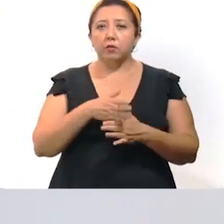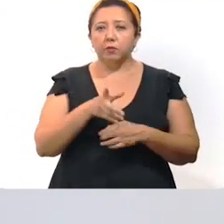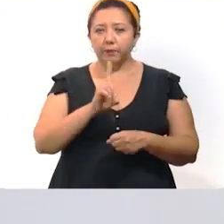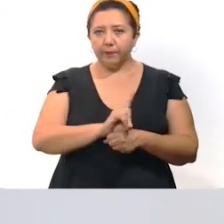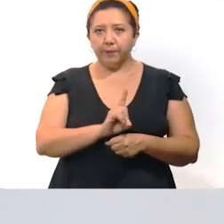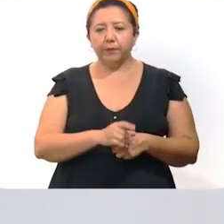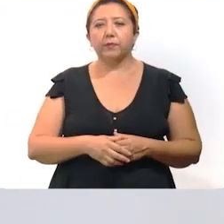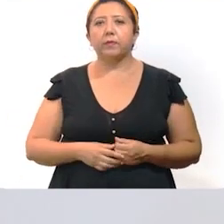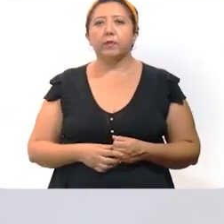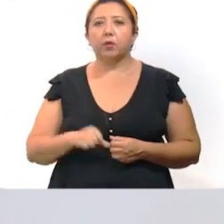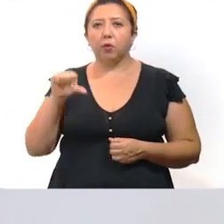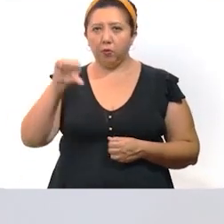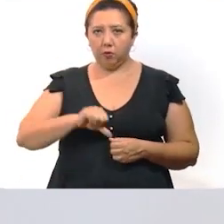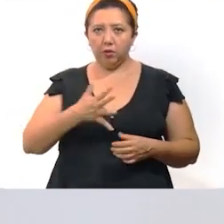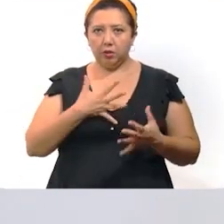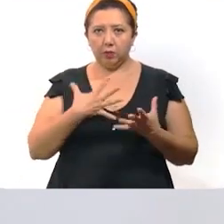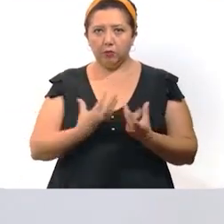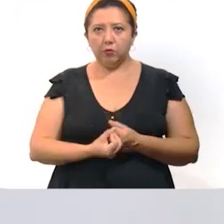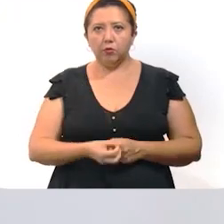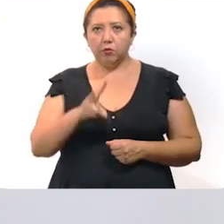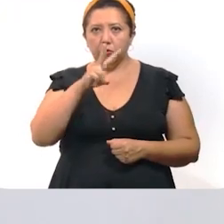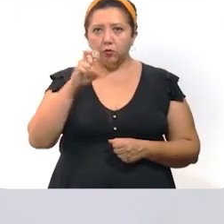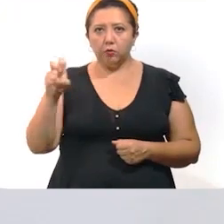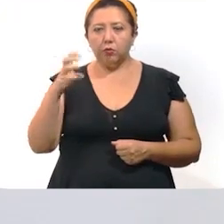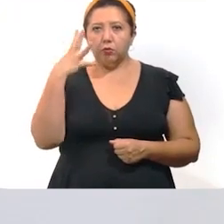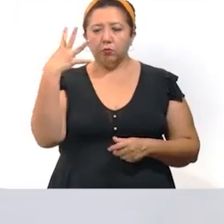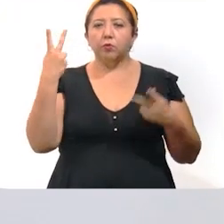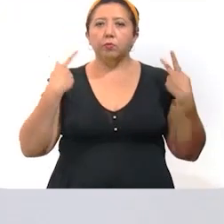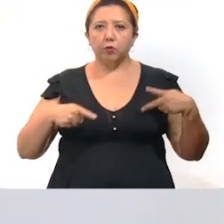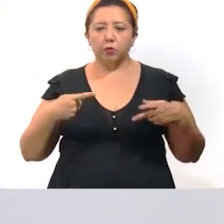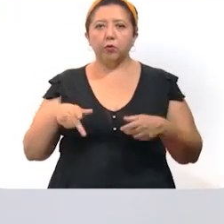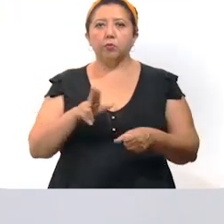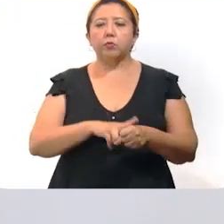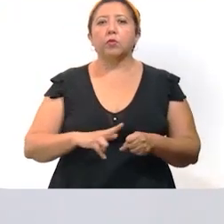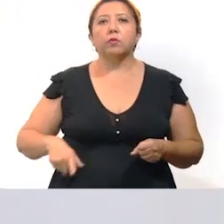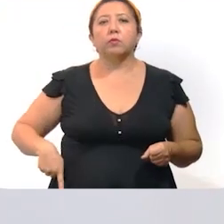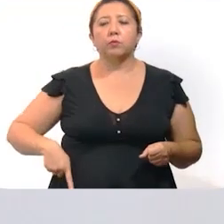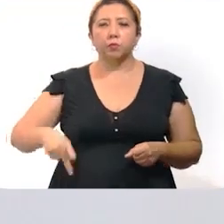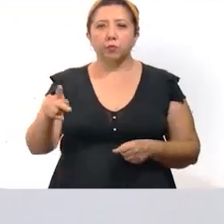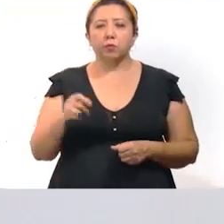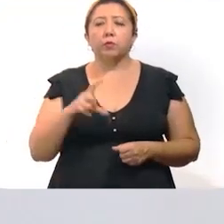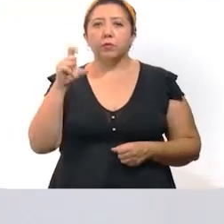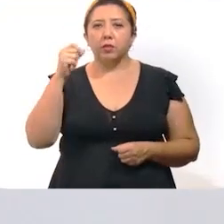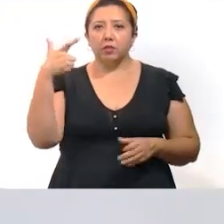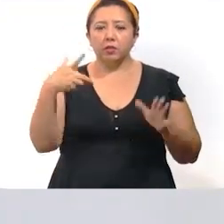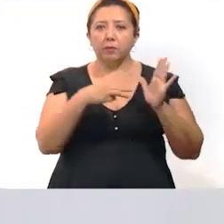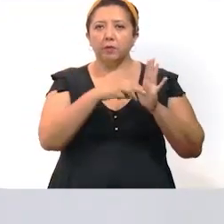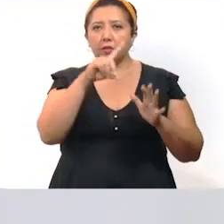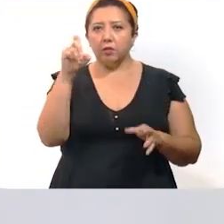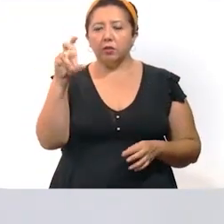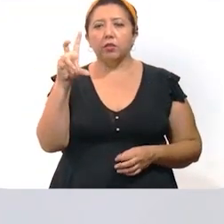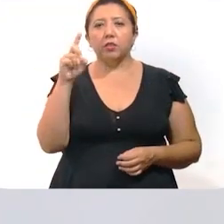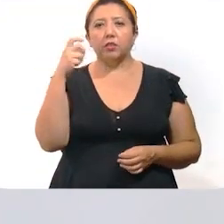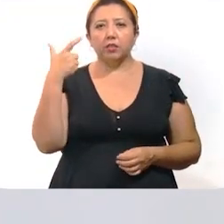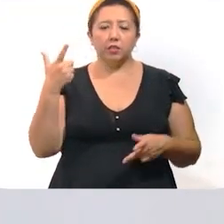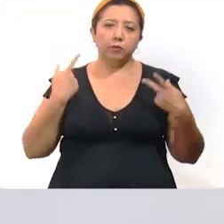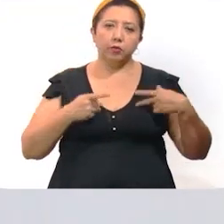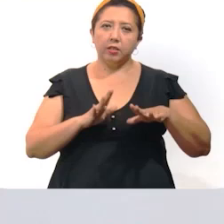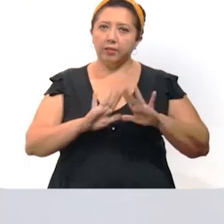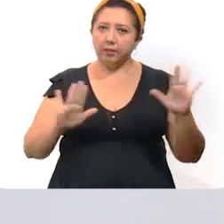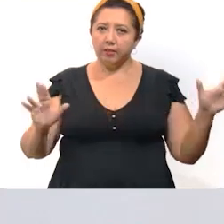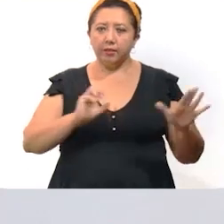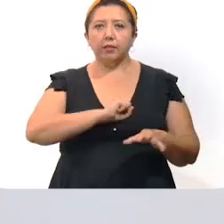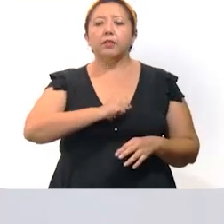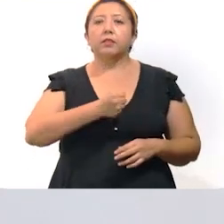hospitalaria y los ingresos diarios. El día de hoy tenemos 204 pacientes en hospitales públicos, 27.137 pacientes ya